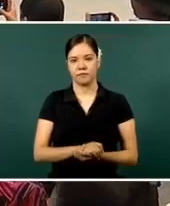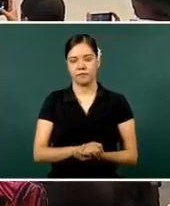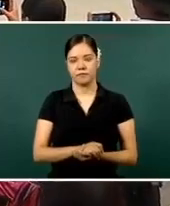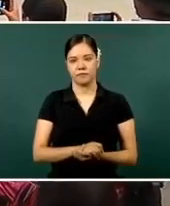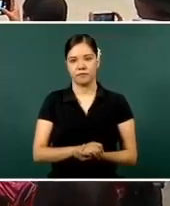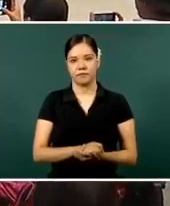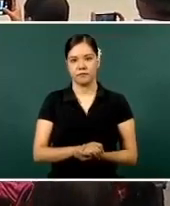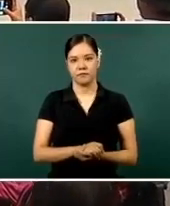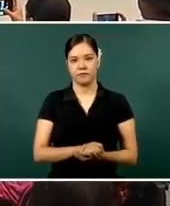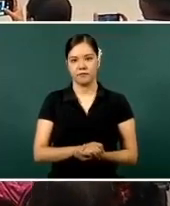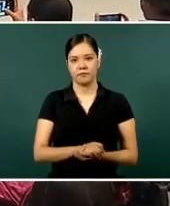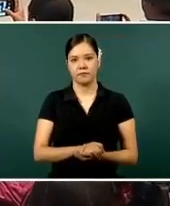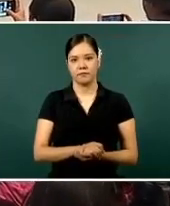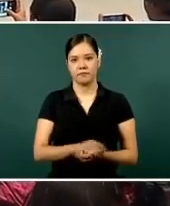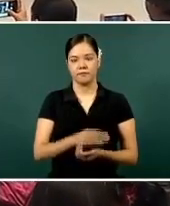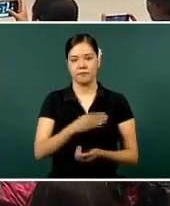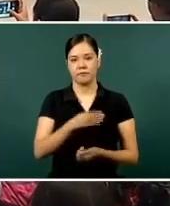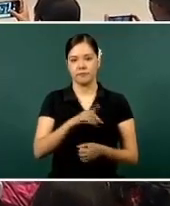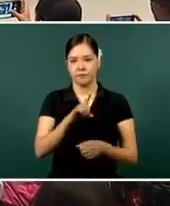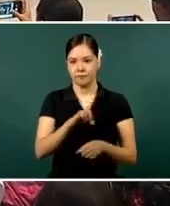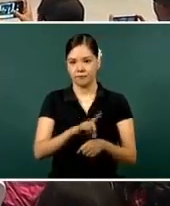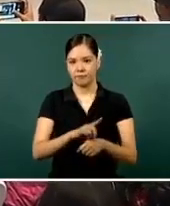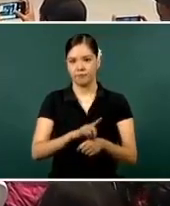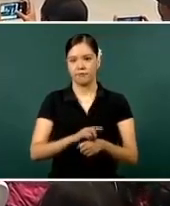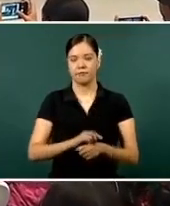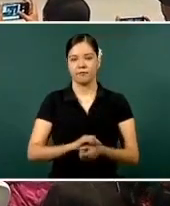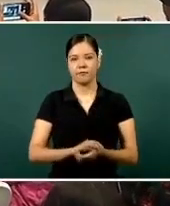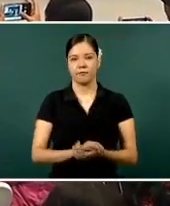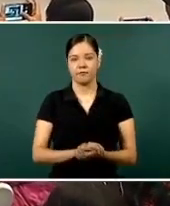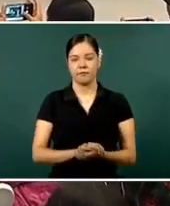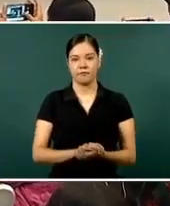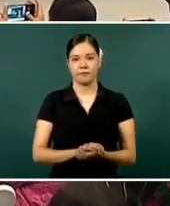Vayesh tapiflik, mamtiketik, yametiketik,